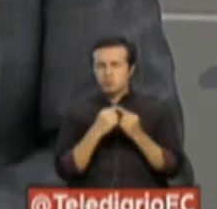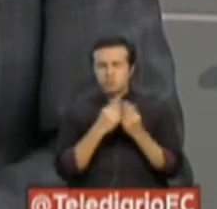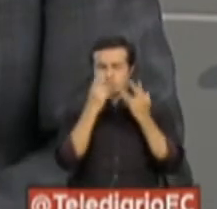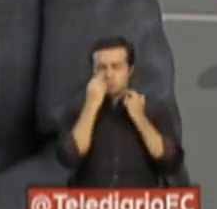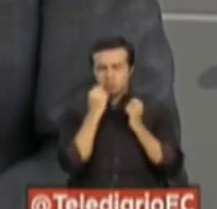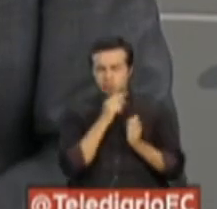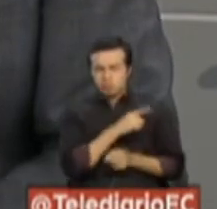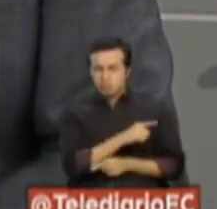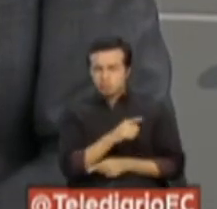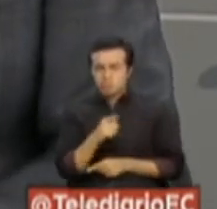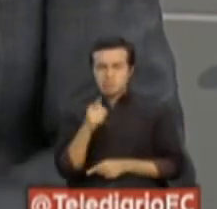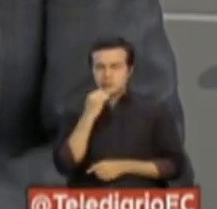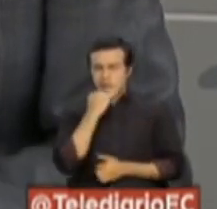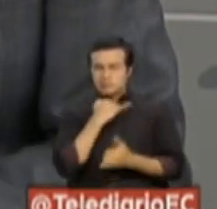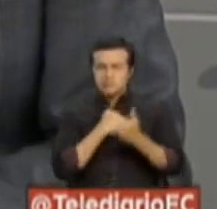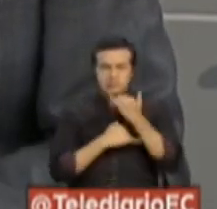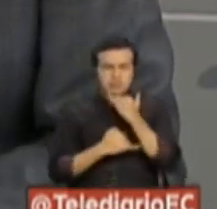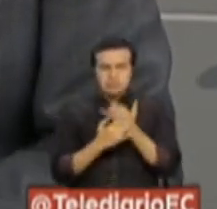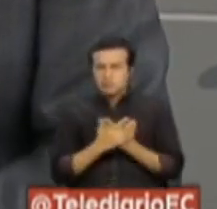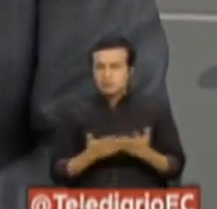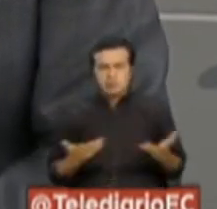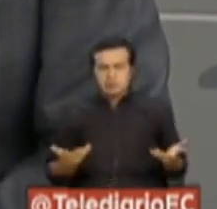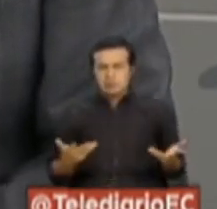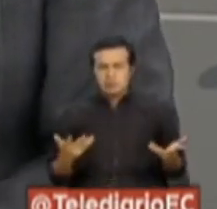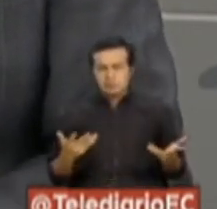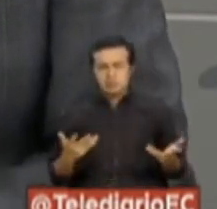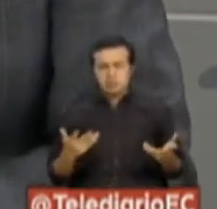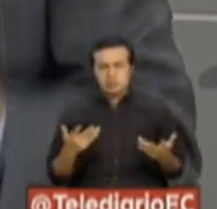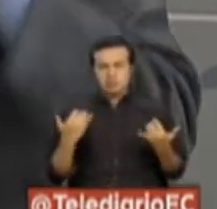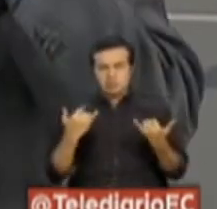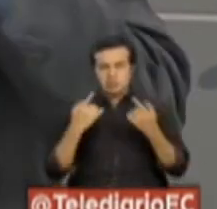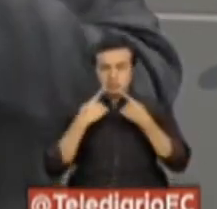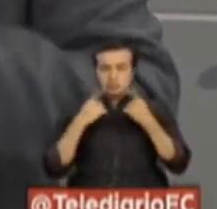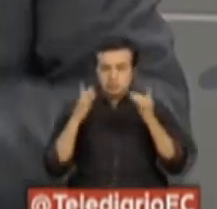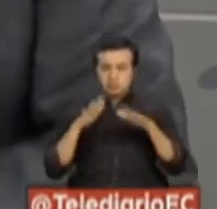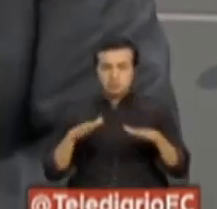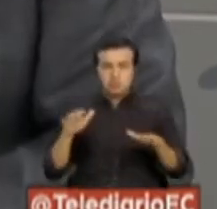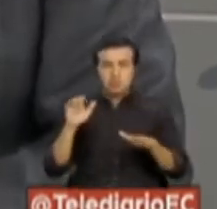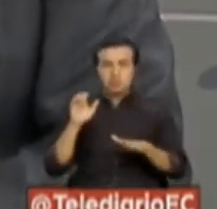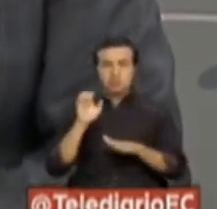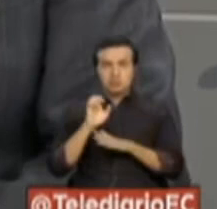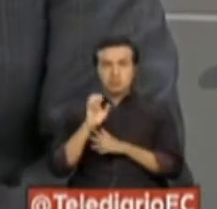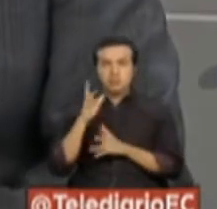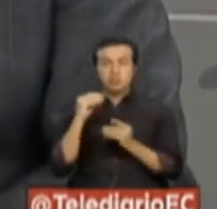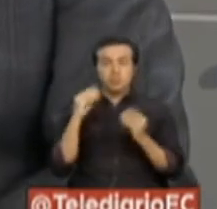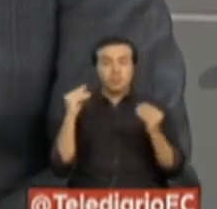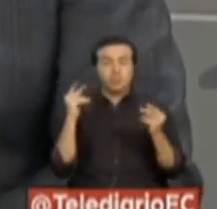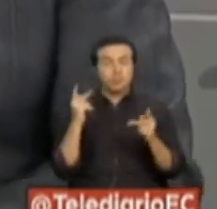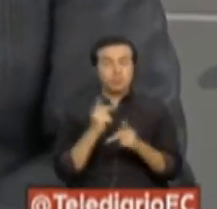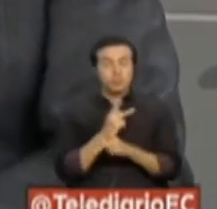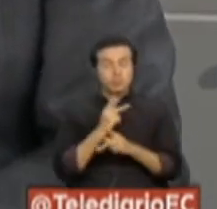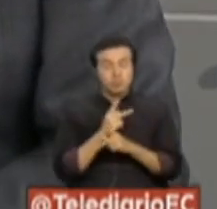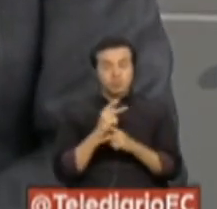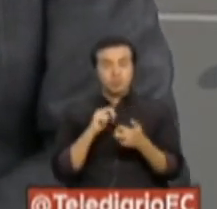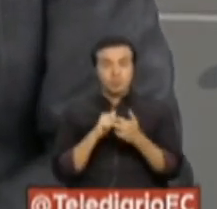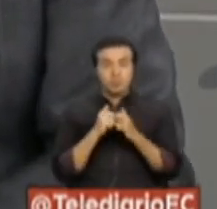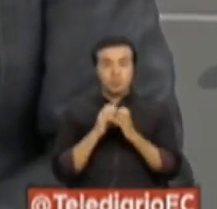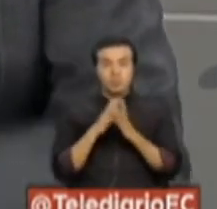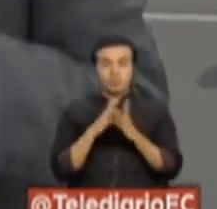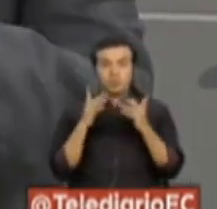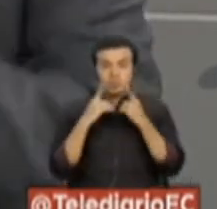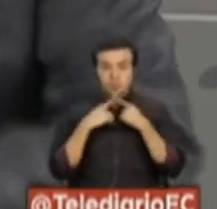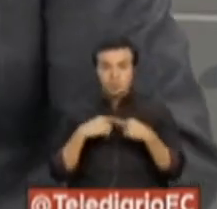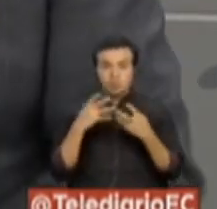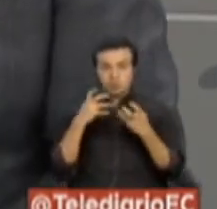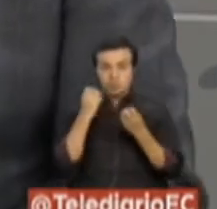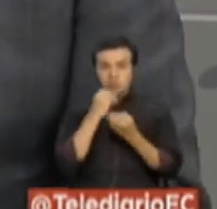organizaciones delictivas actúan de esta forma en nuestro territorio. Por la enorme importancia de estas